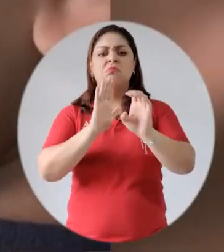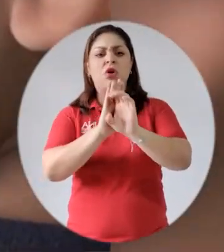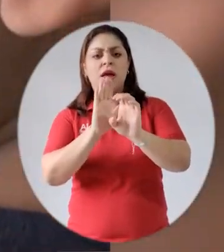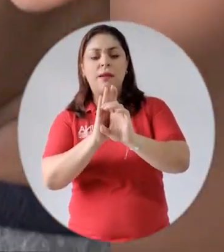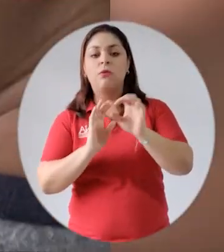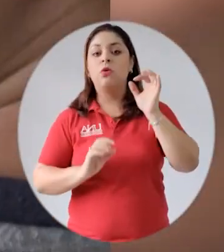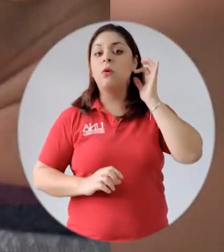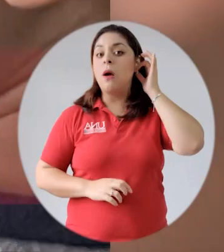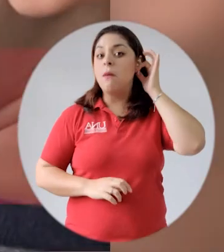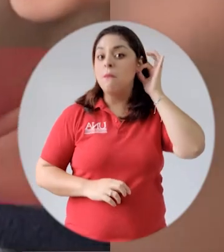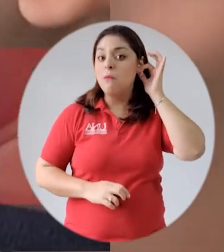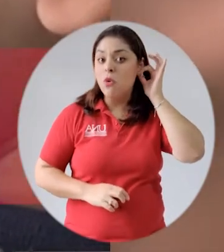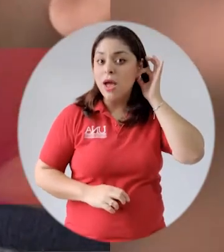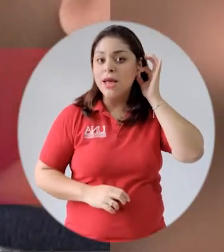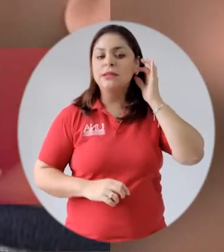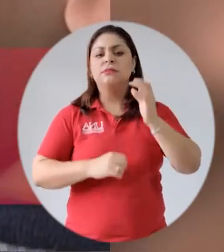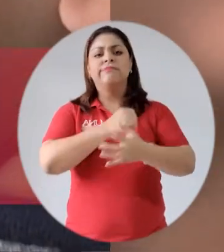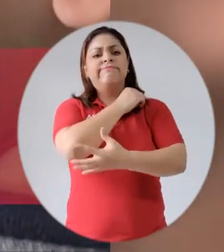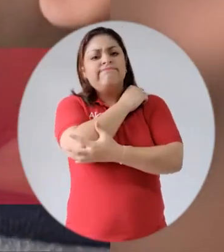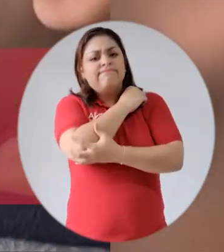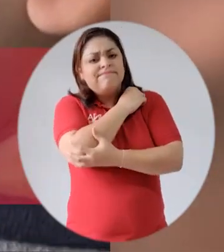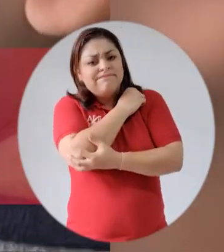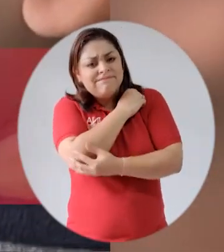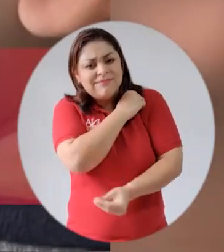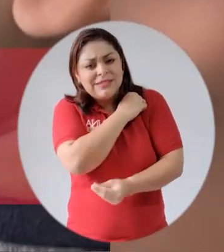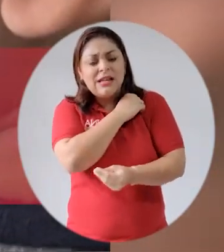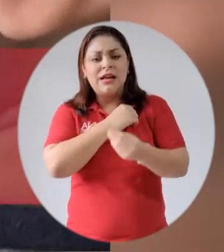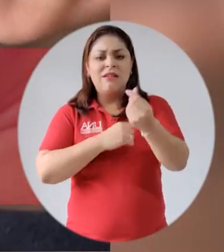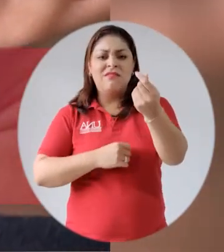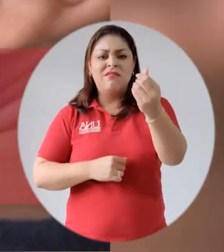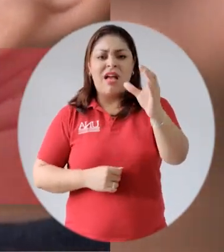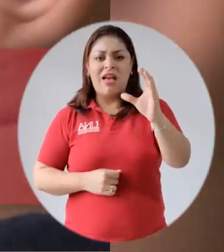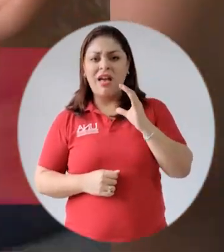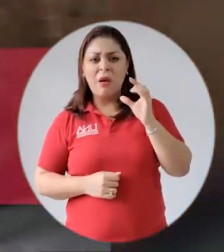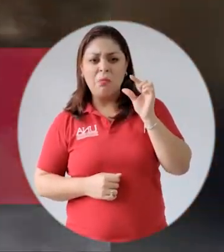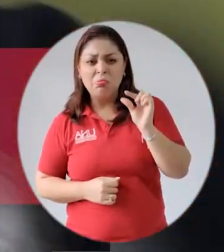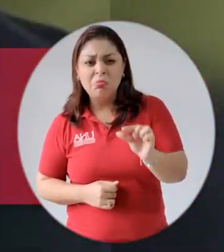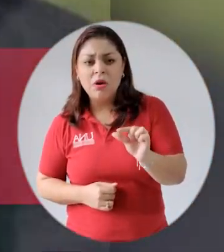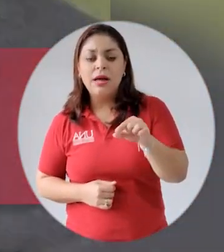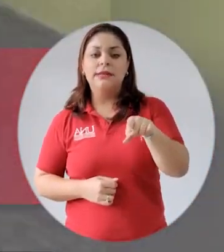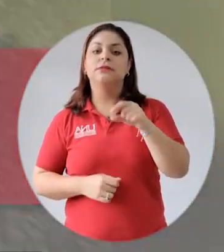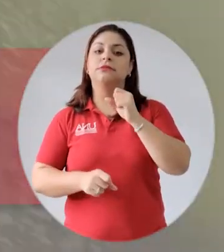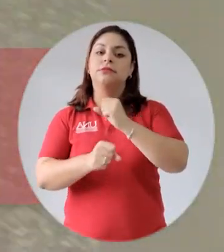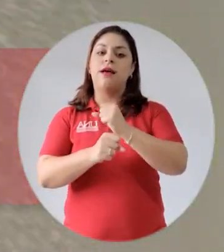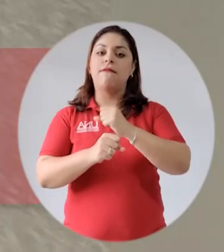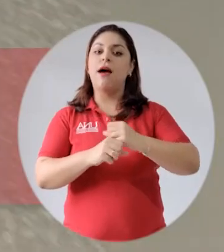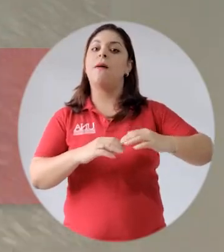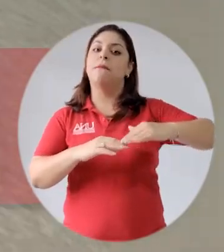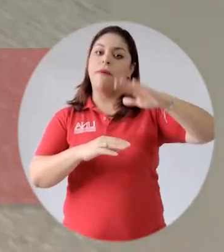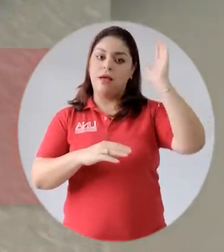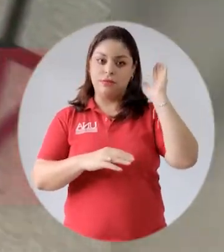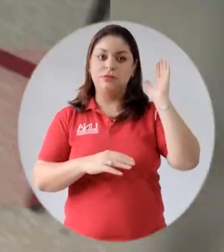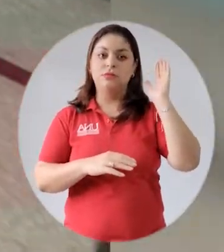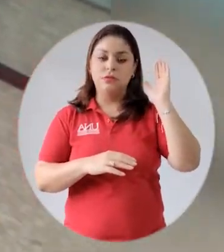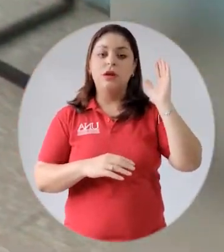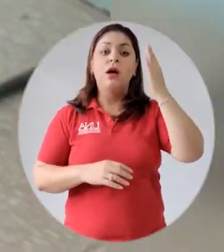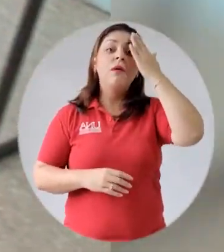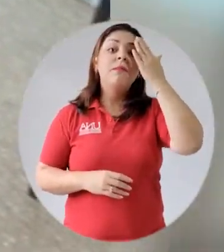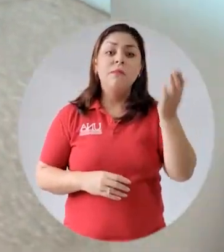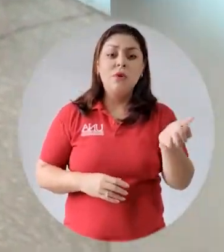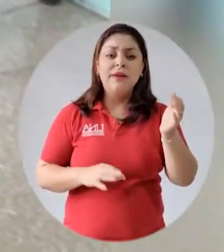A partir, digamos, de las investigaciones que yo he hecho, hemos podido constatar desde el Instituto de Estudios de Género de la UNED